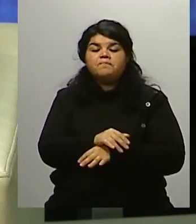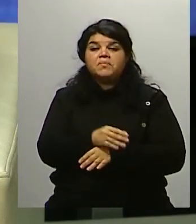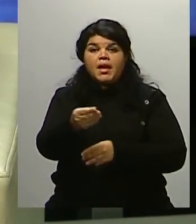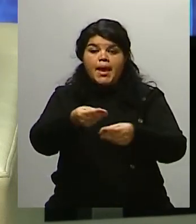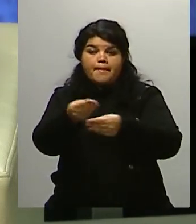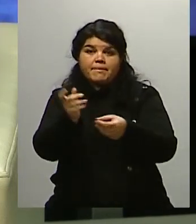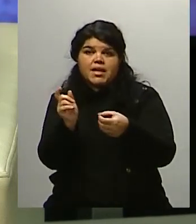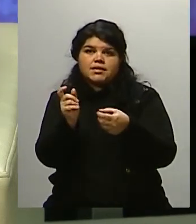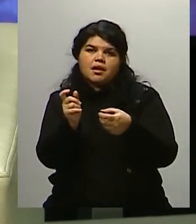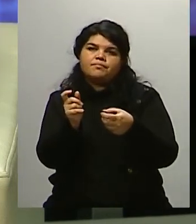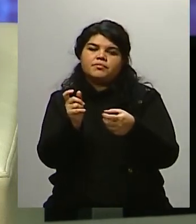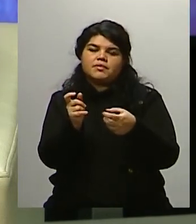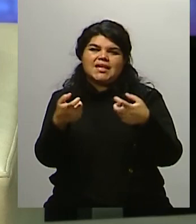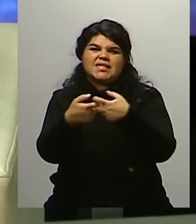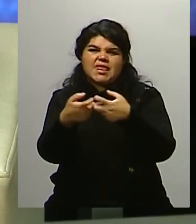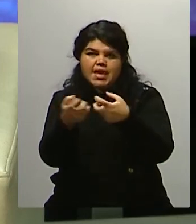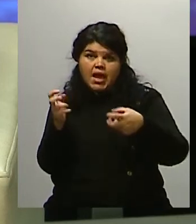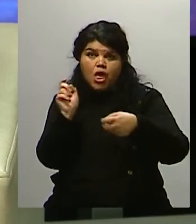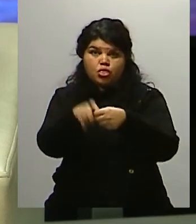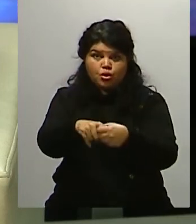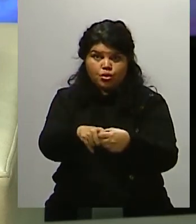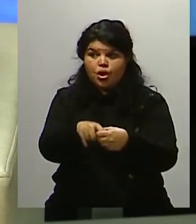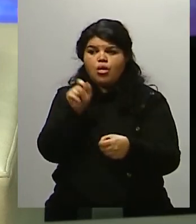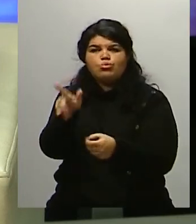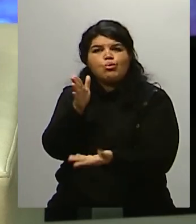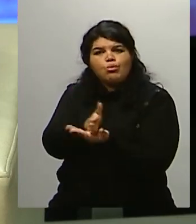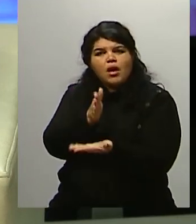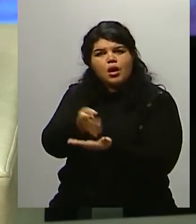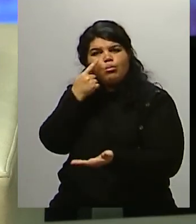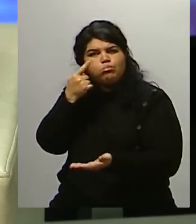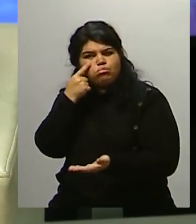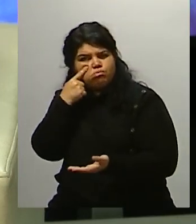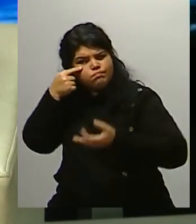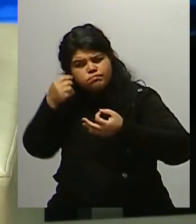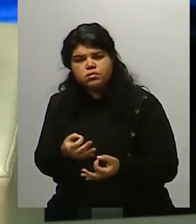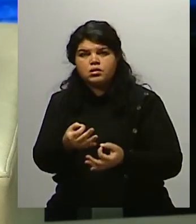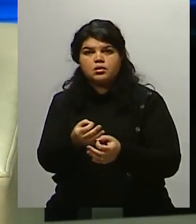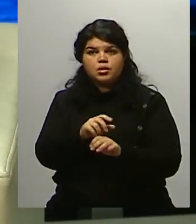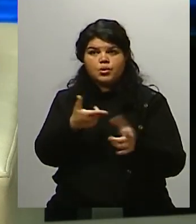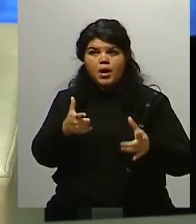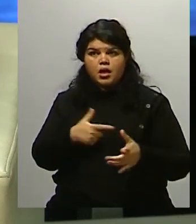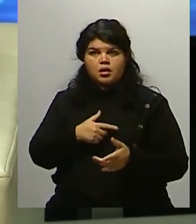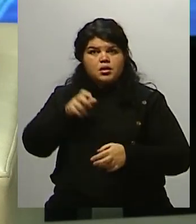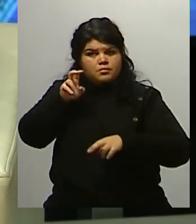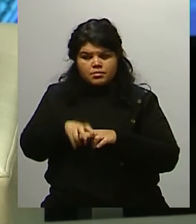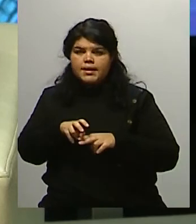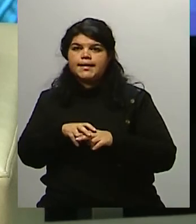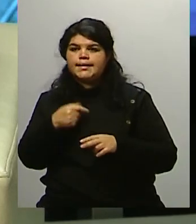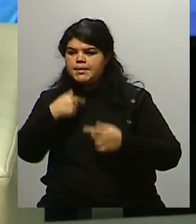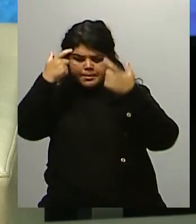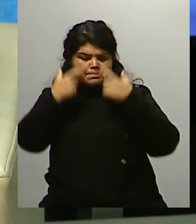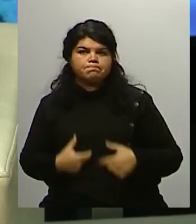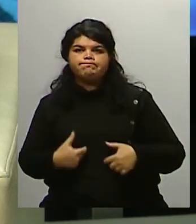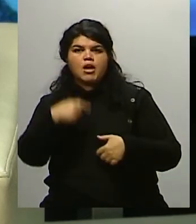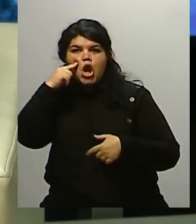si no estás asesorado sobre los derechos que te corresponden y vos no tenés la personalidad para sentarte y defenderlo por vos mismo, vas a caer en